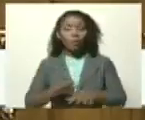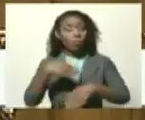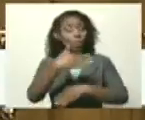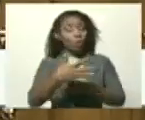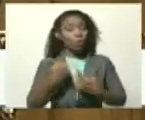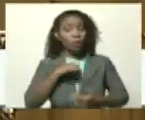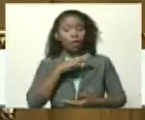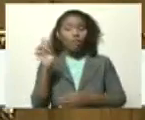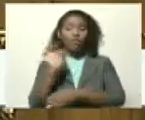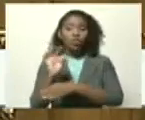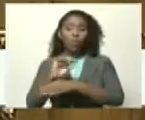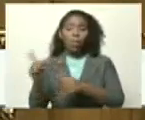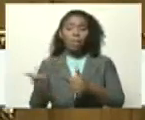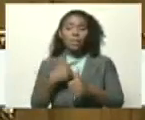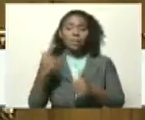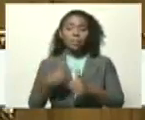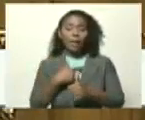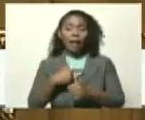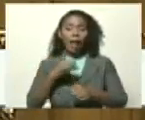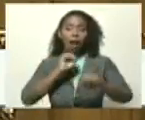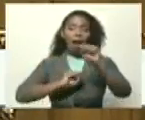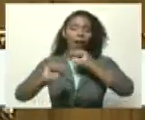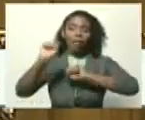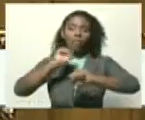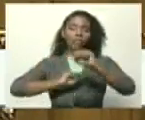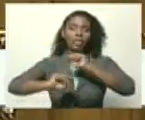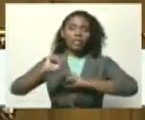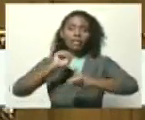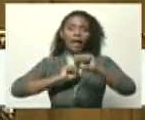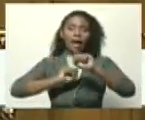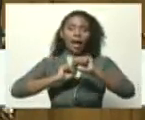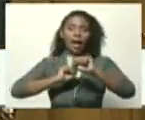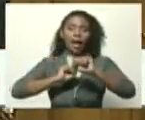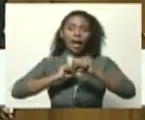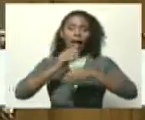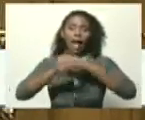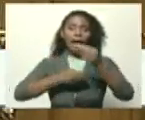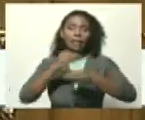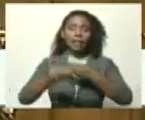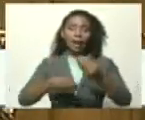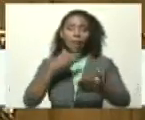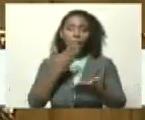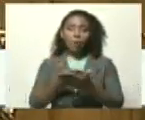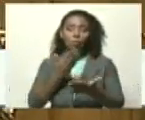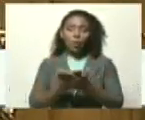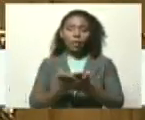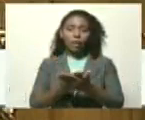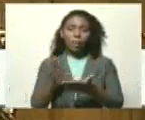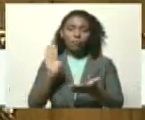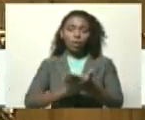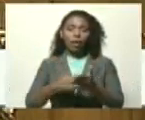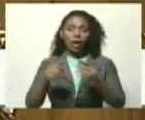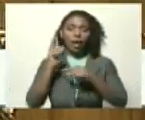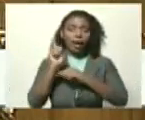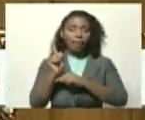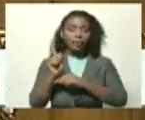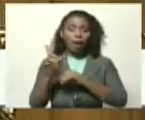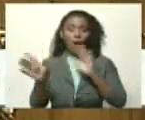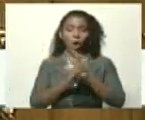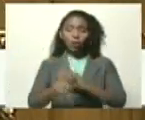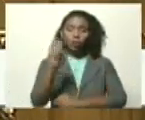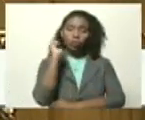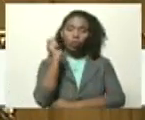nuestra función principal es la defensa, es la ejecución de los postulados establecidos en esa